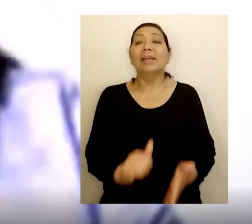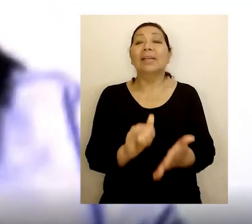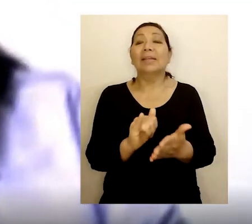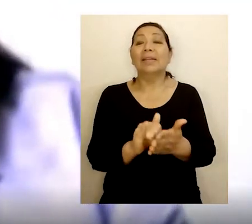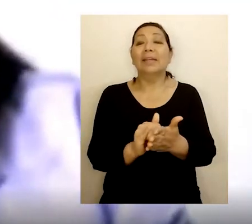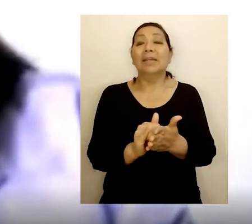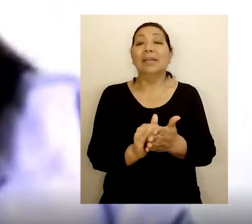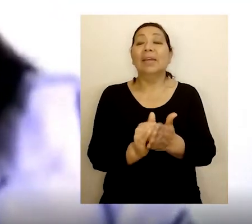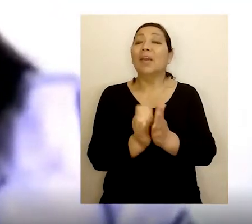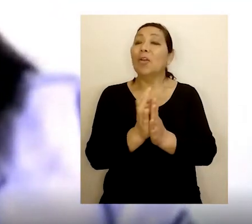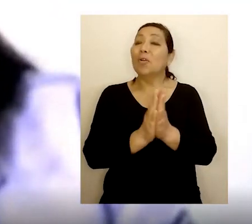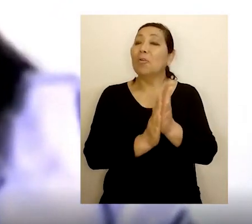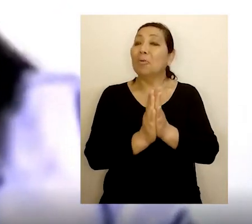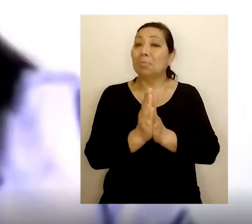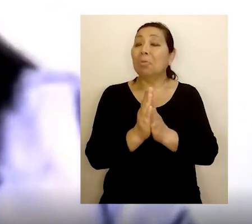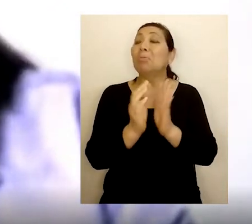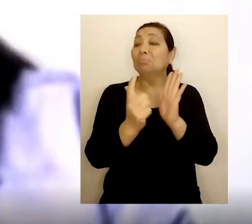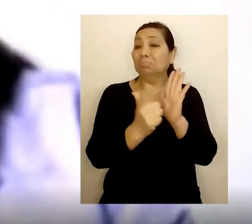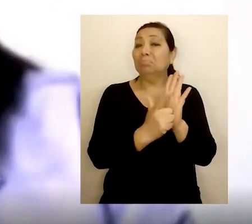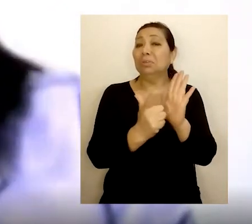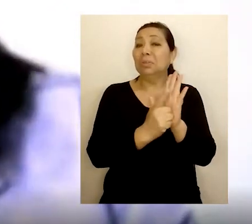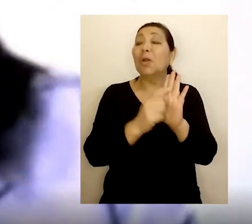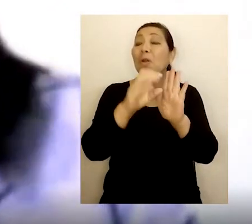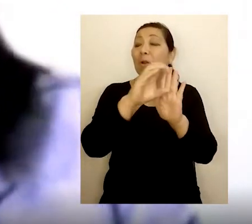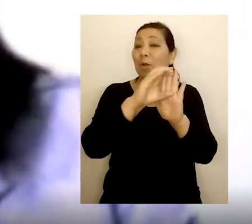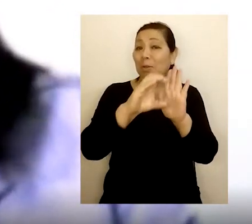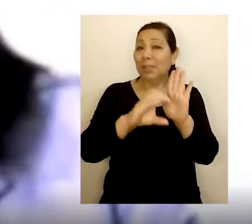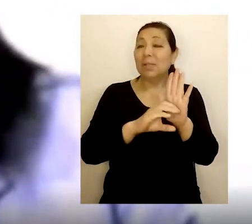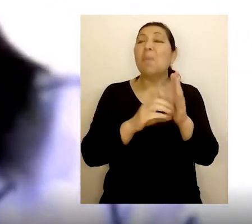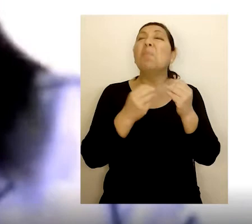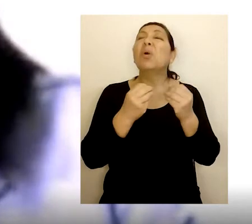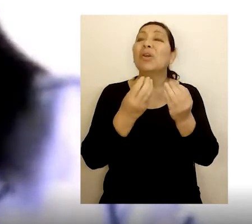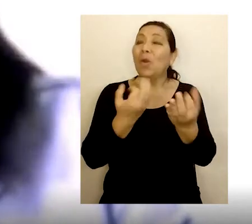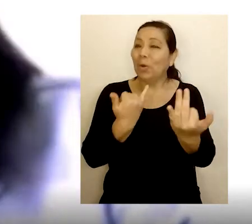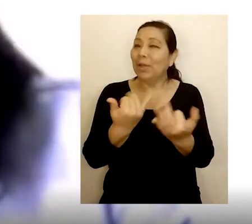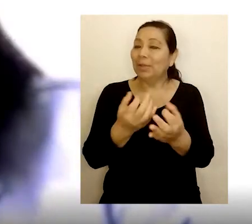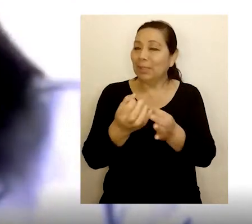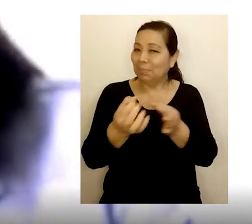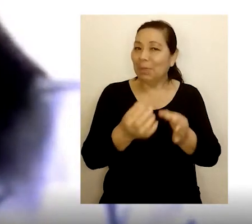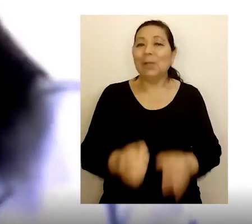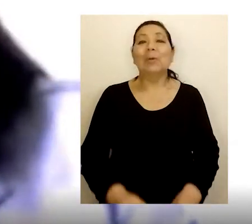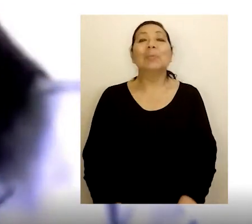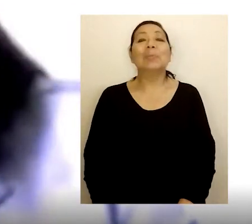consideramos que goza de plena legitimidad y constitucionalidad. ¿Por qué, señora presidenta?